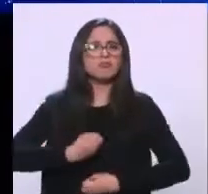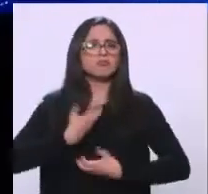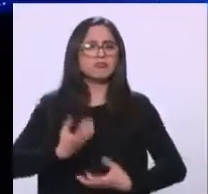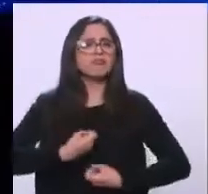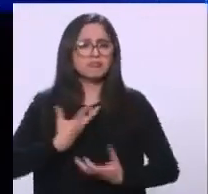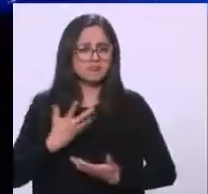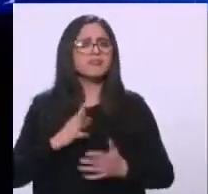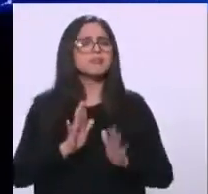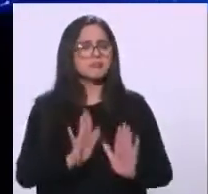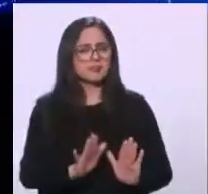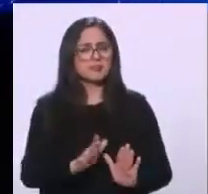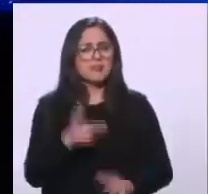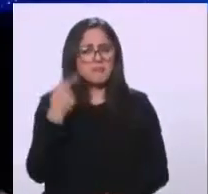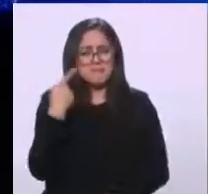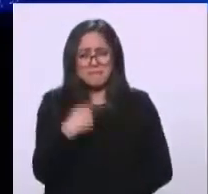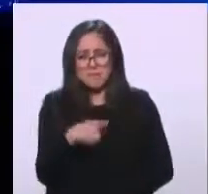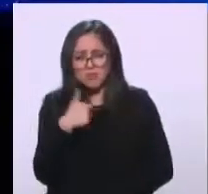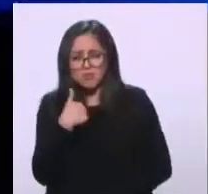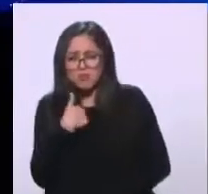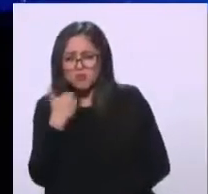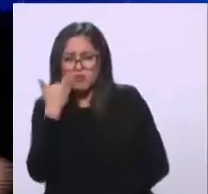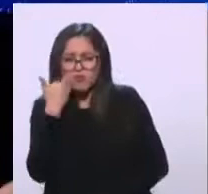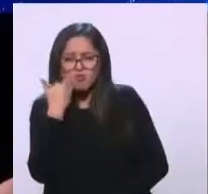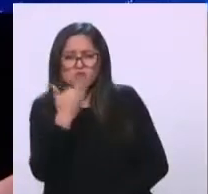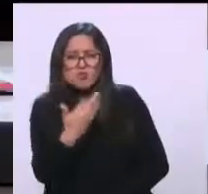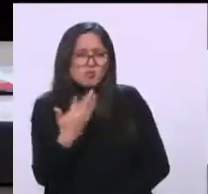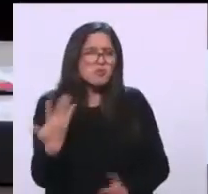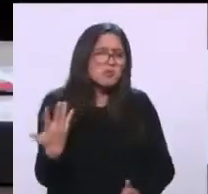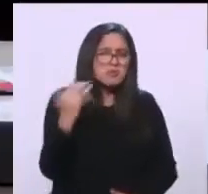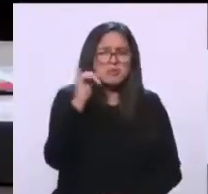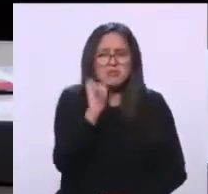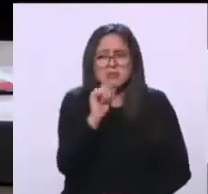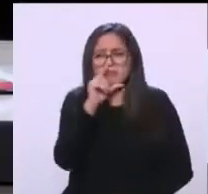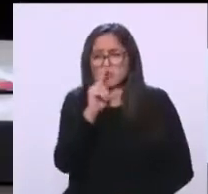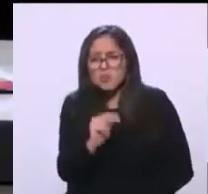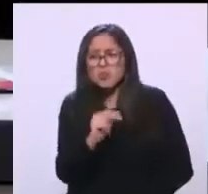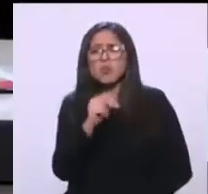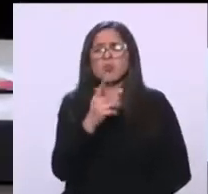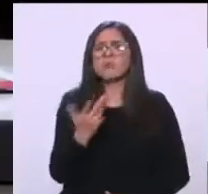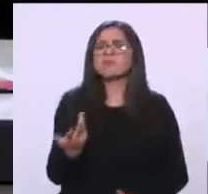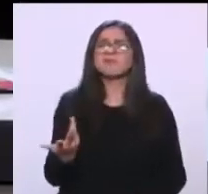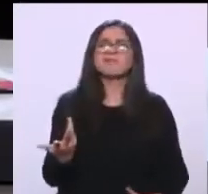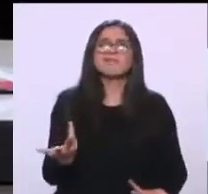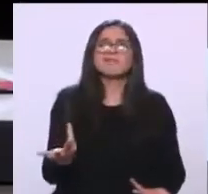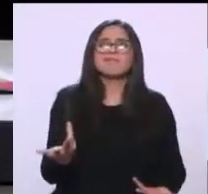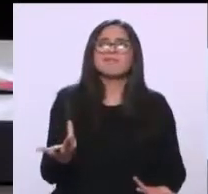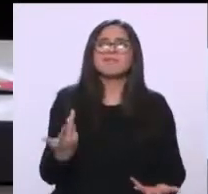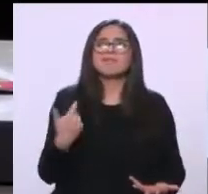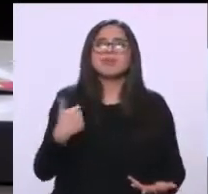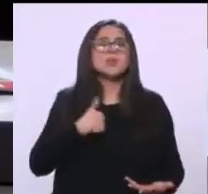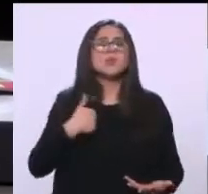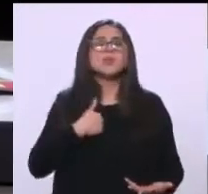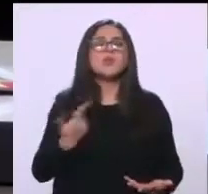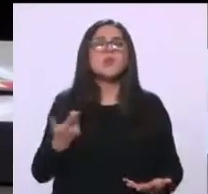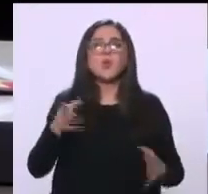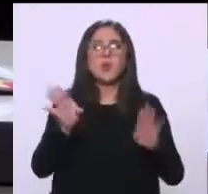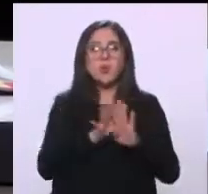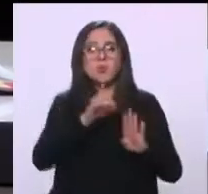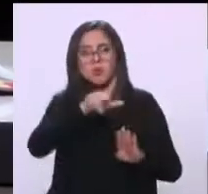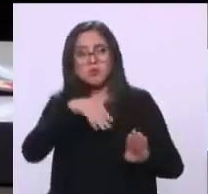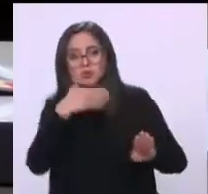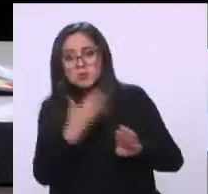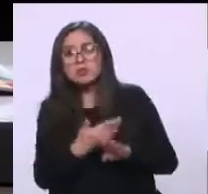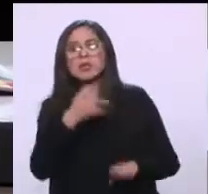que independientemente de cualquier consideración, digamos, de si es, no pongo a juicio